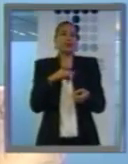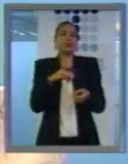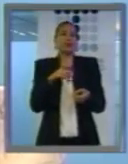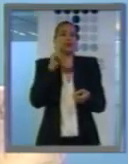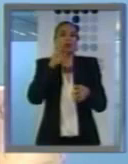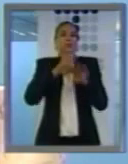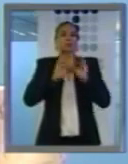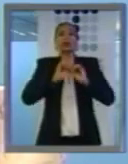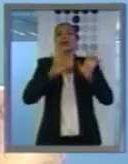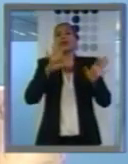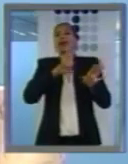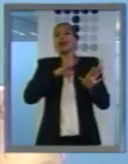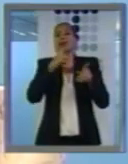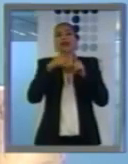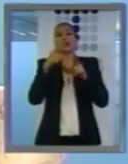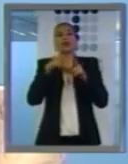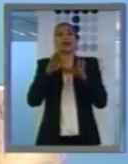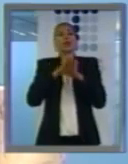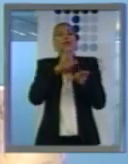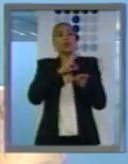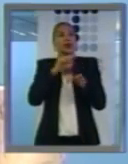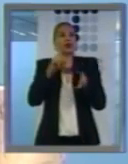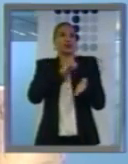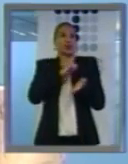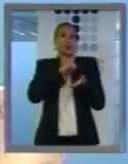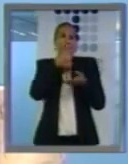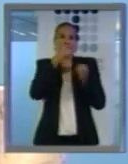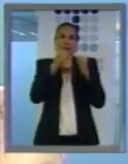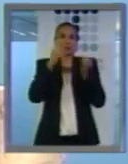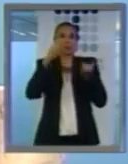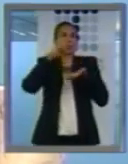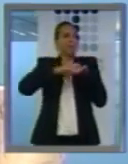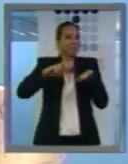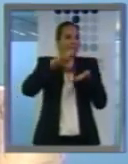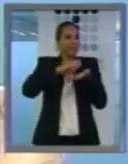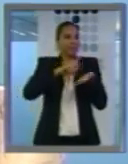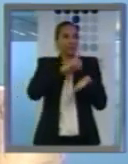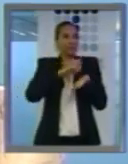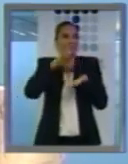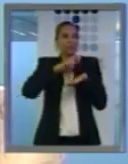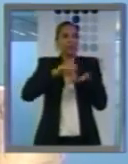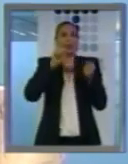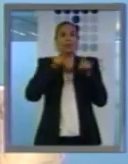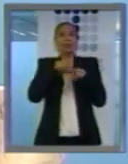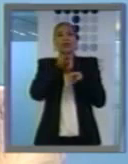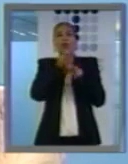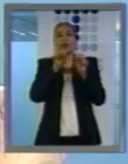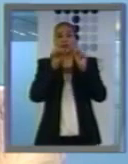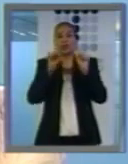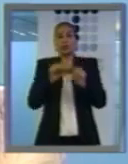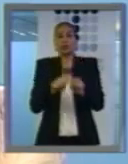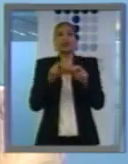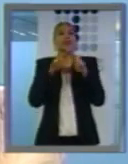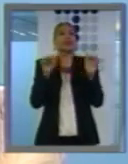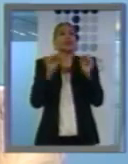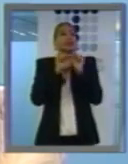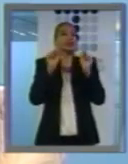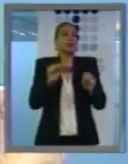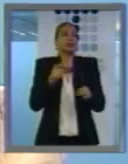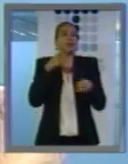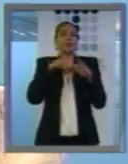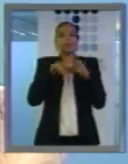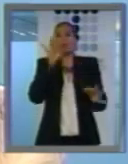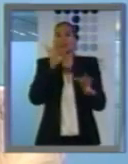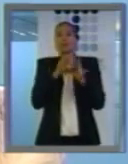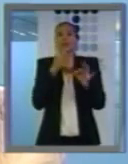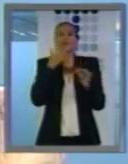que exista capacidad de autocorrección una vez que estén funcionando ambos sistemas. Ningún sistema nace perfecto,